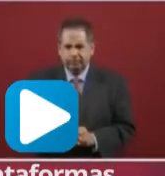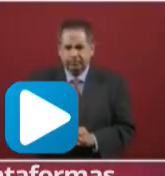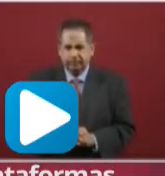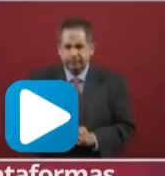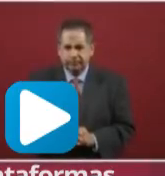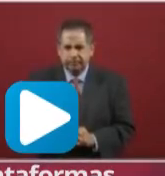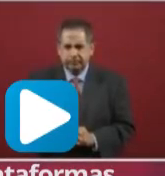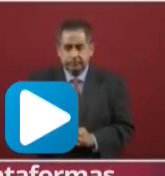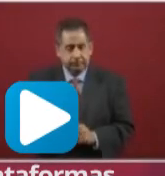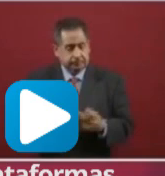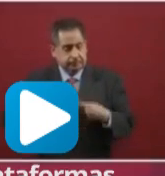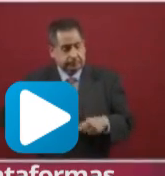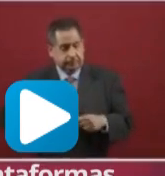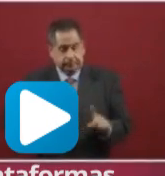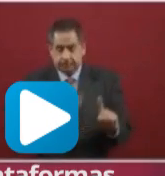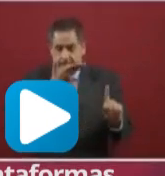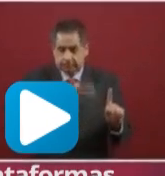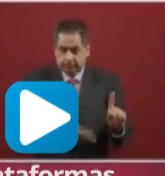una persona,